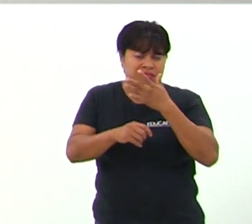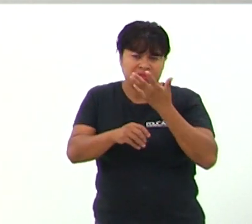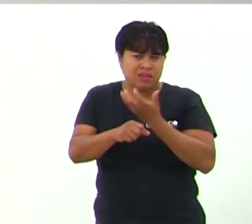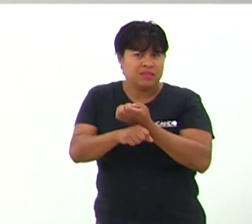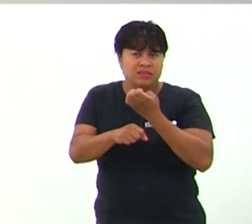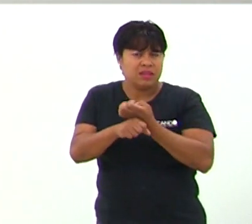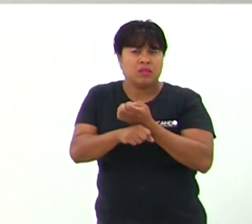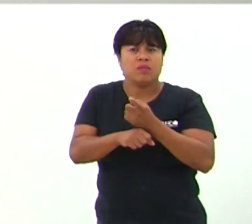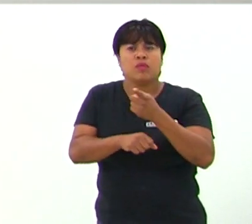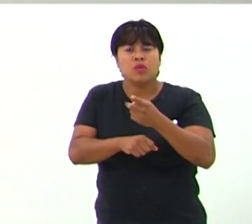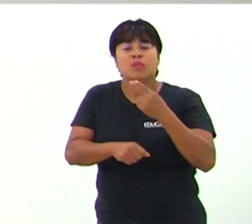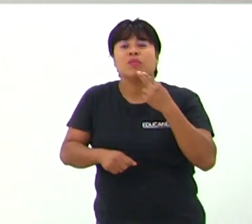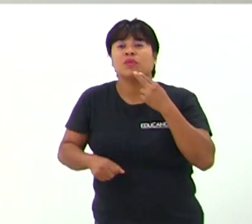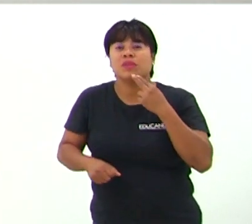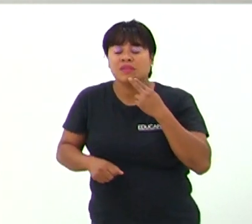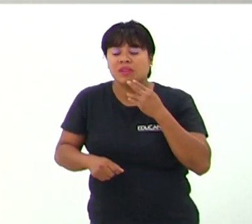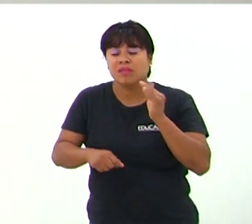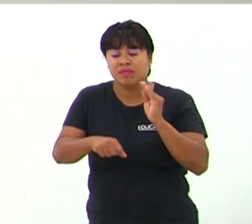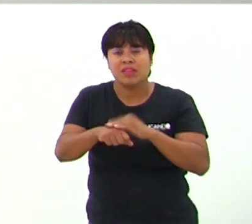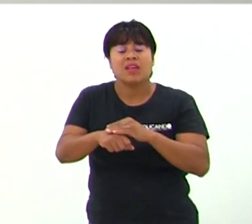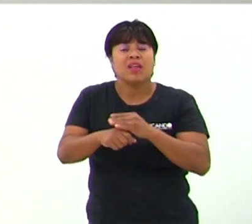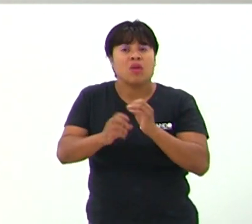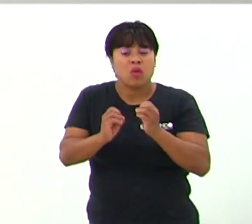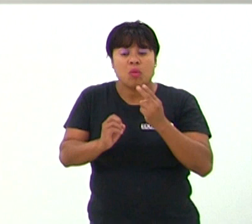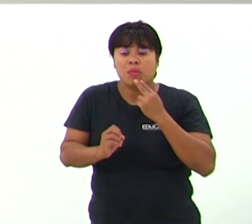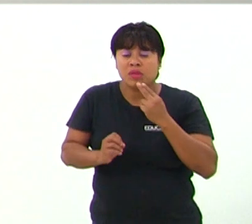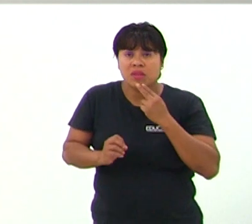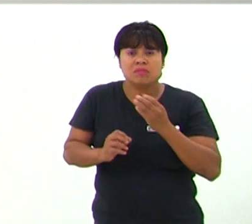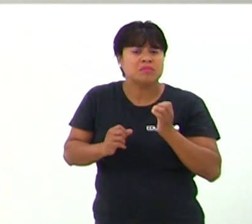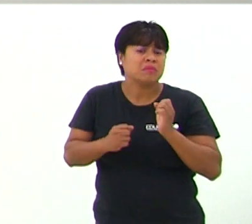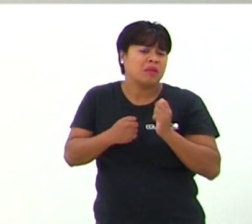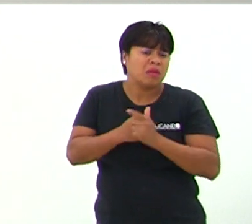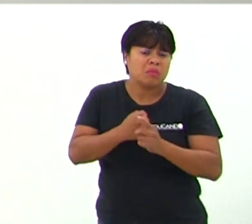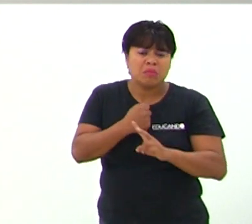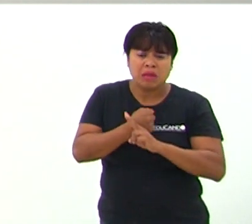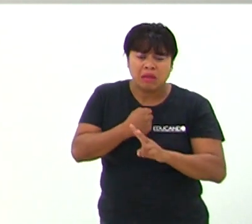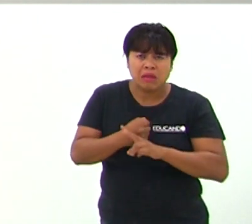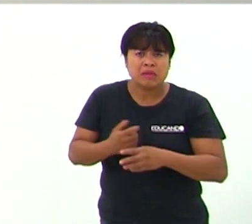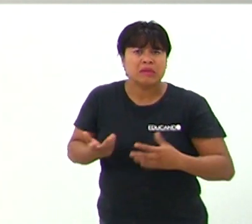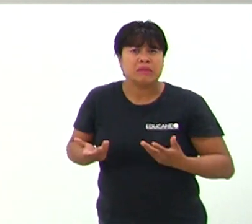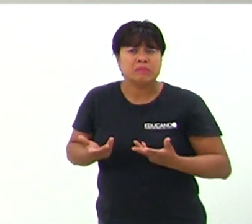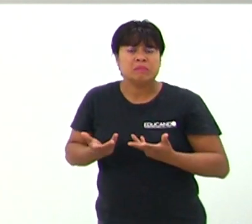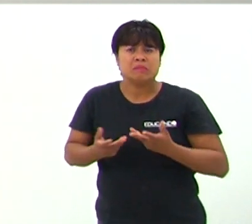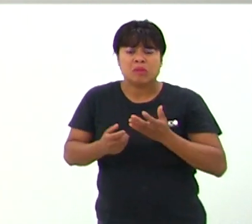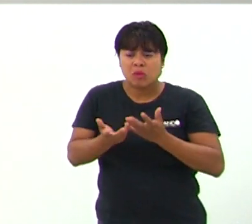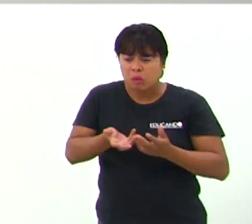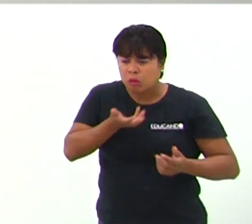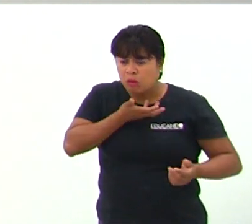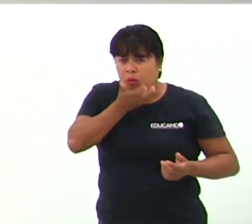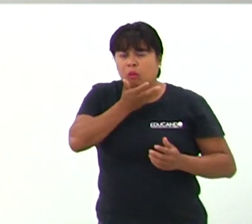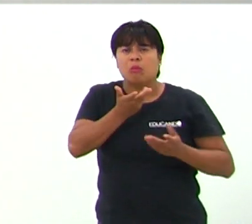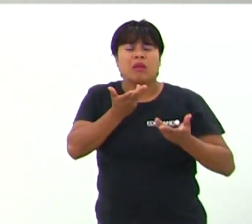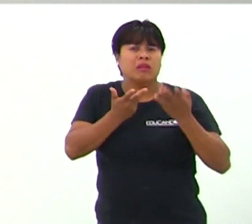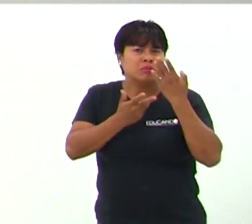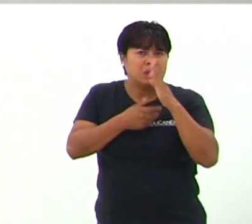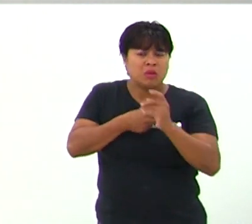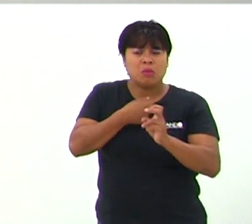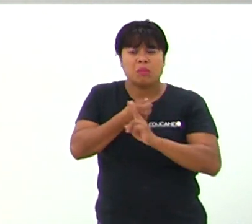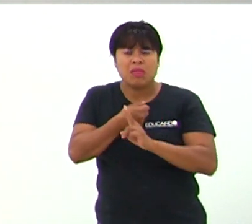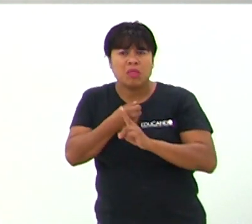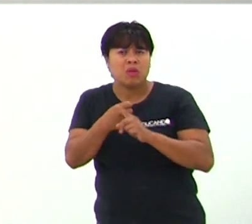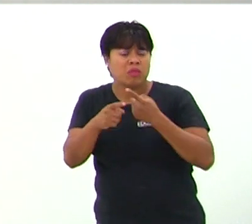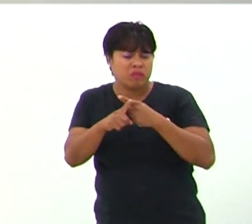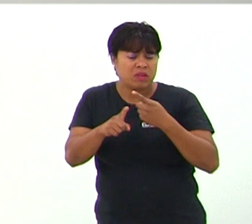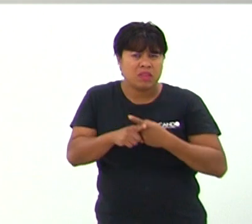momento vas a utilizar o vas a tener que transportar algún vaso, algunas copas, algún espejo, algún vidrio, algún